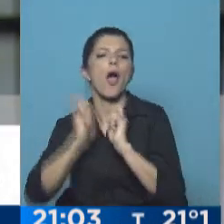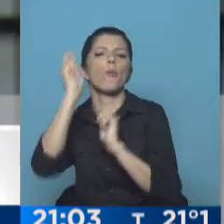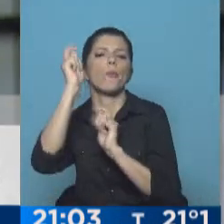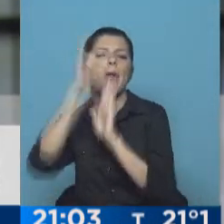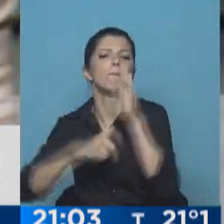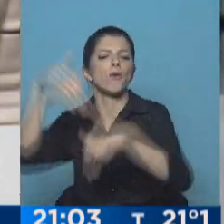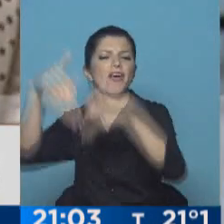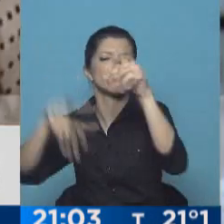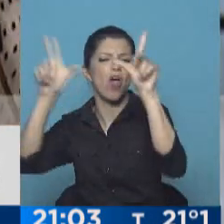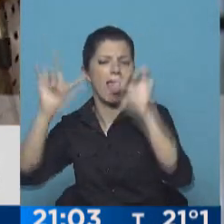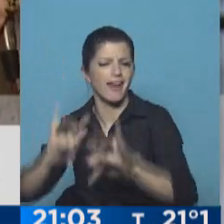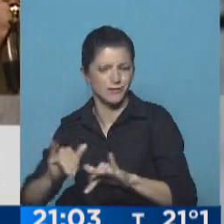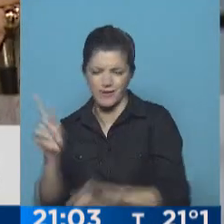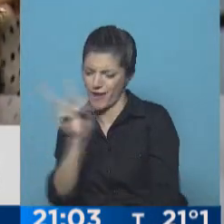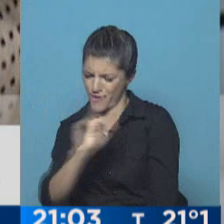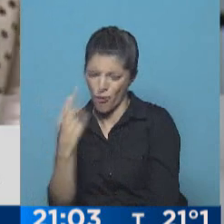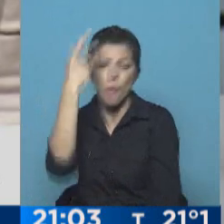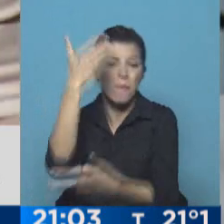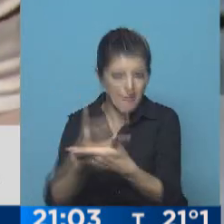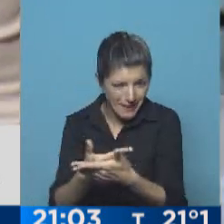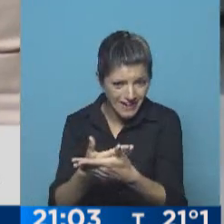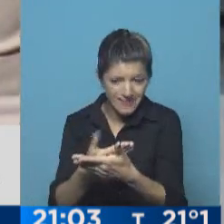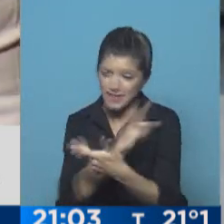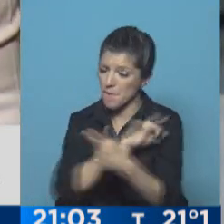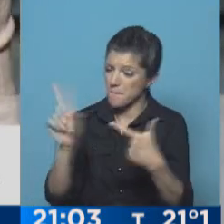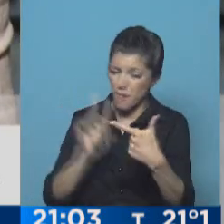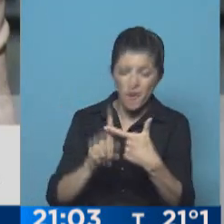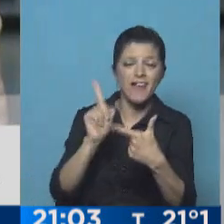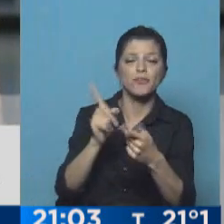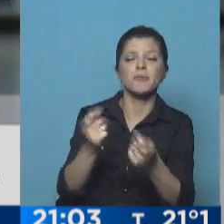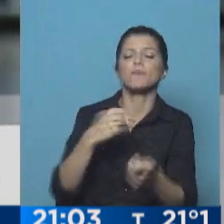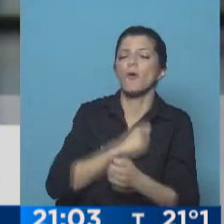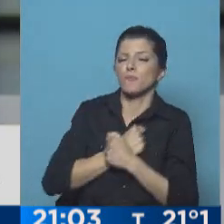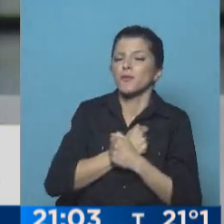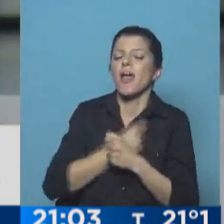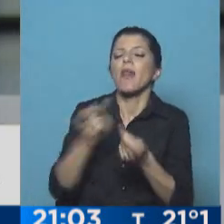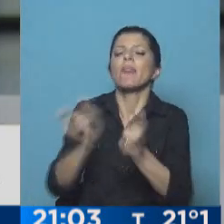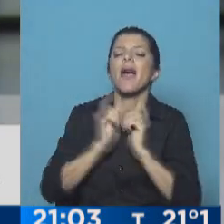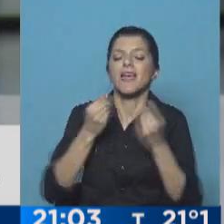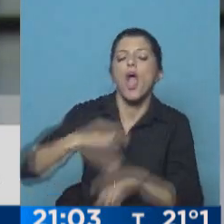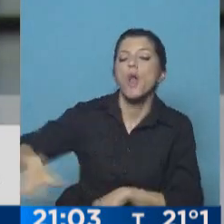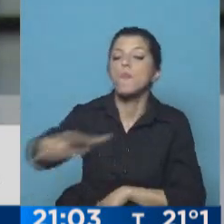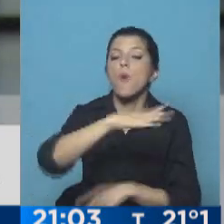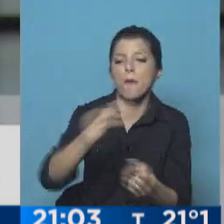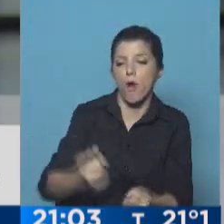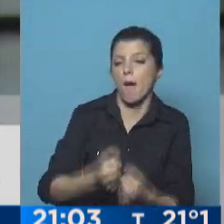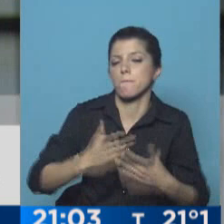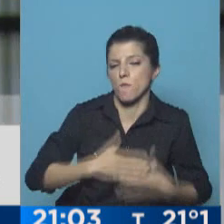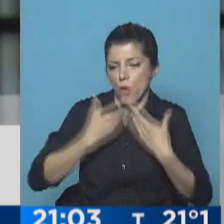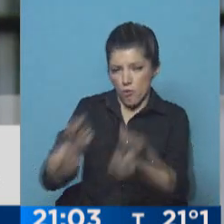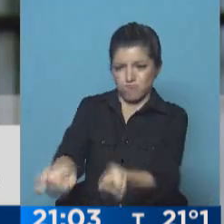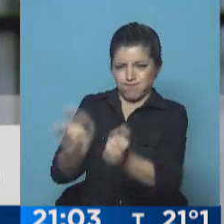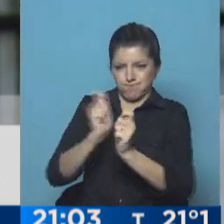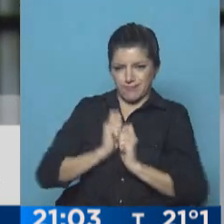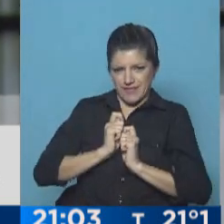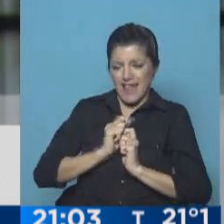electrónica no te los da un papel eso te los da el amor del pueblo que es